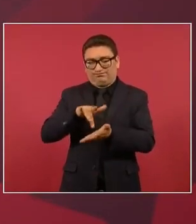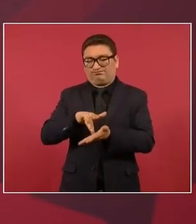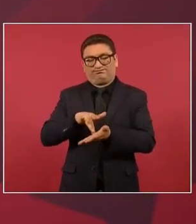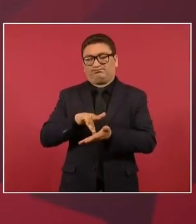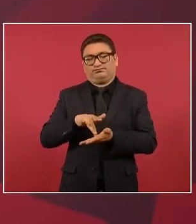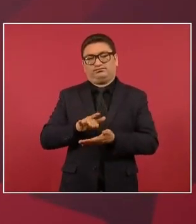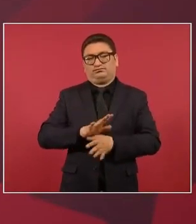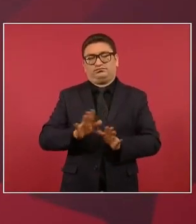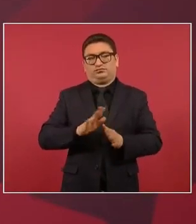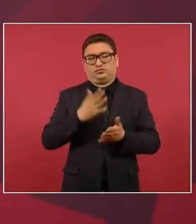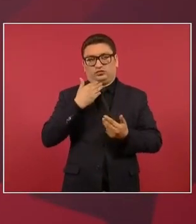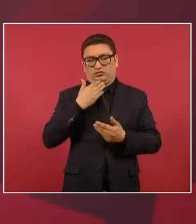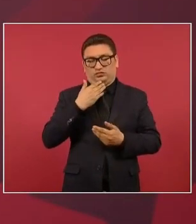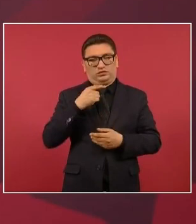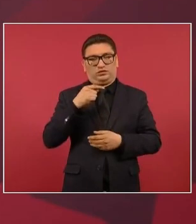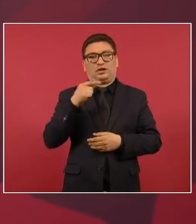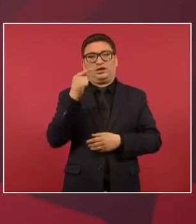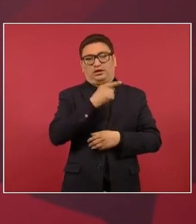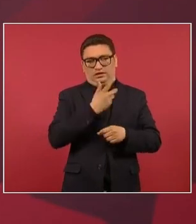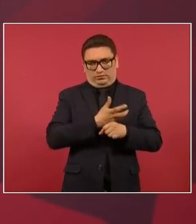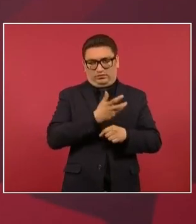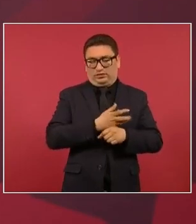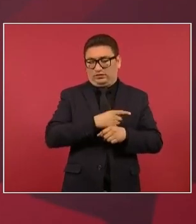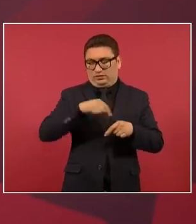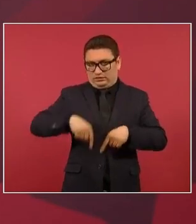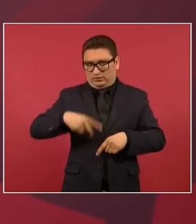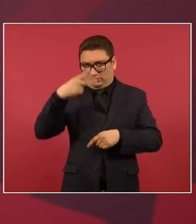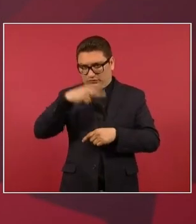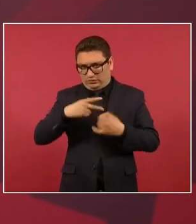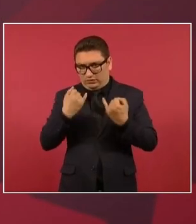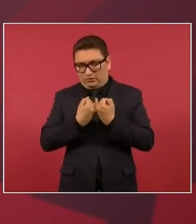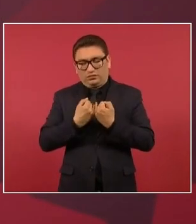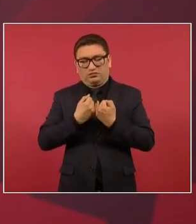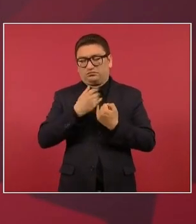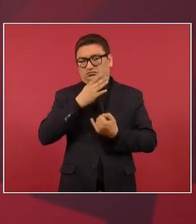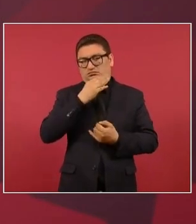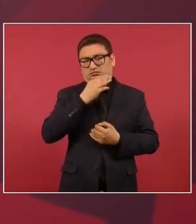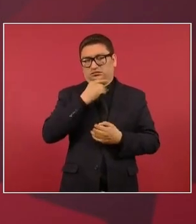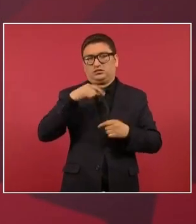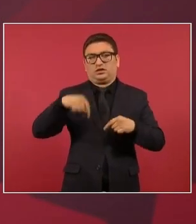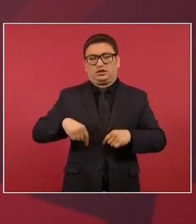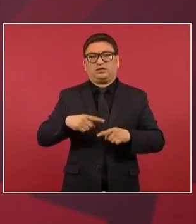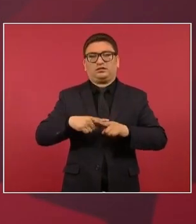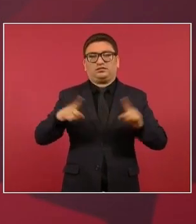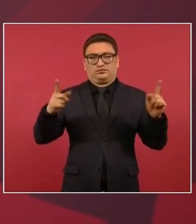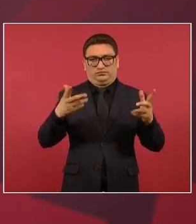que se hace en Estados Unidos a lo que podríamos hacer nosotros.